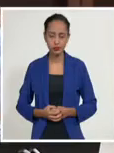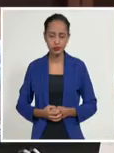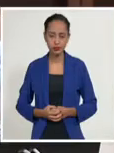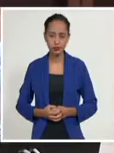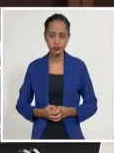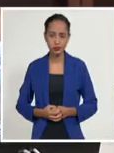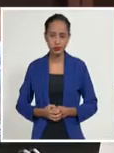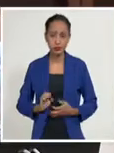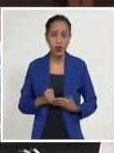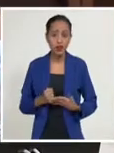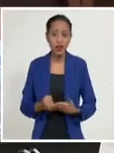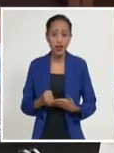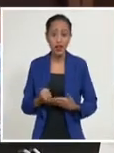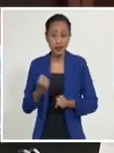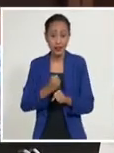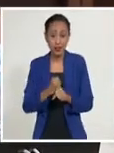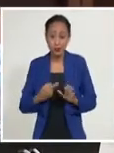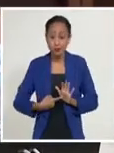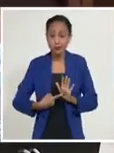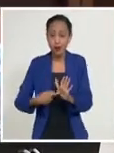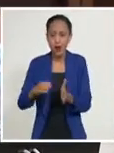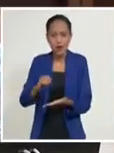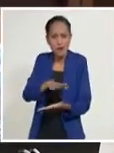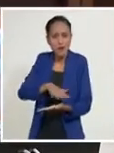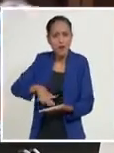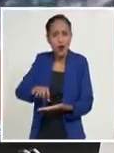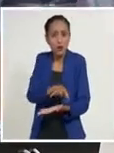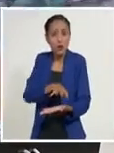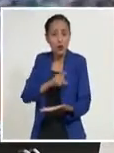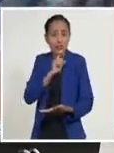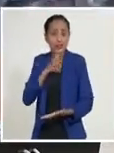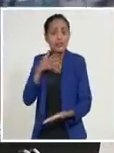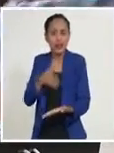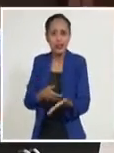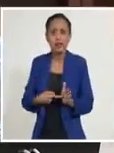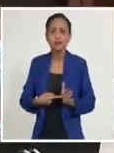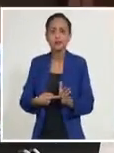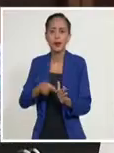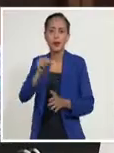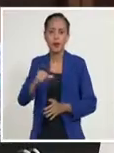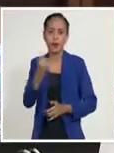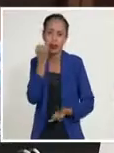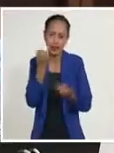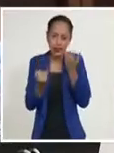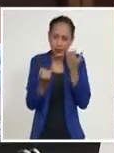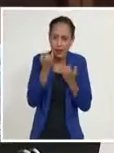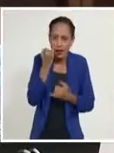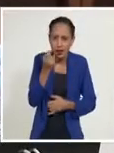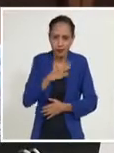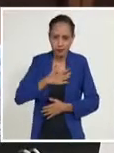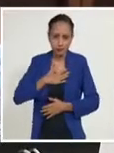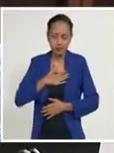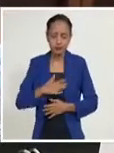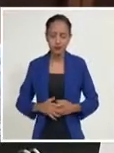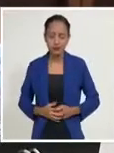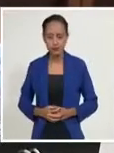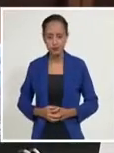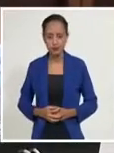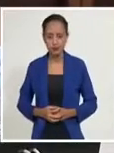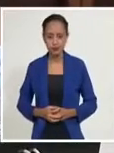barrio al solar para creerles identifique consigo mismo